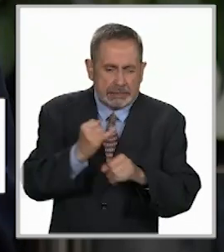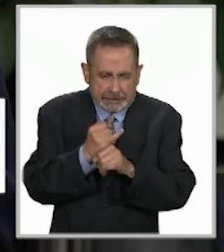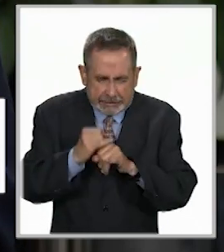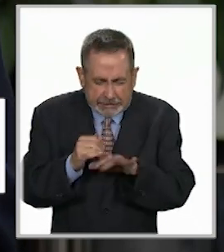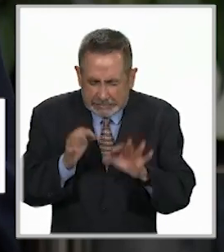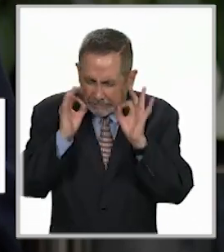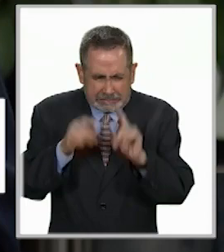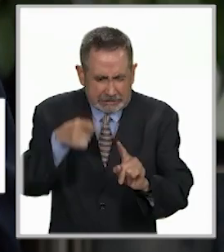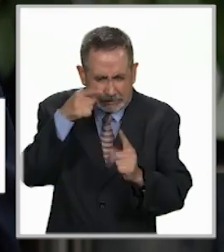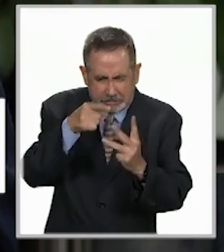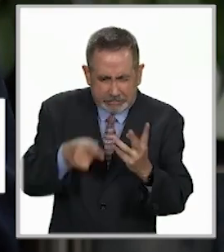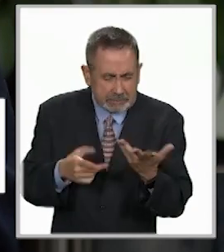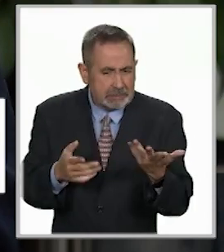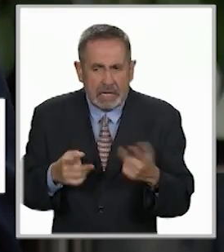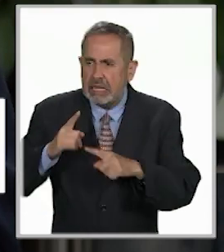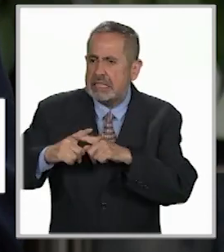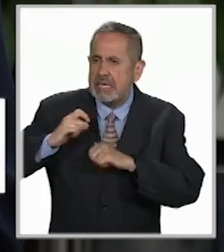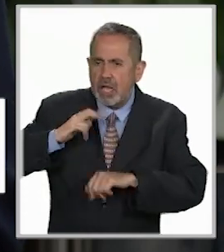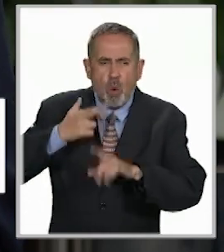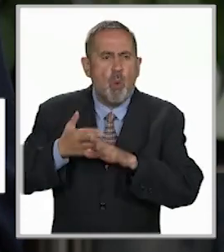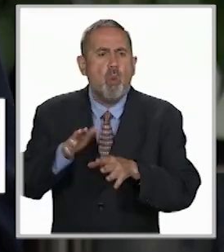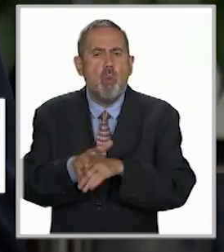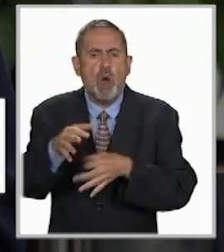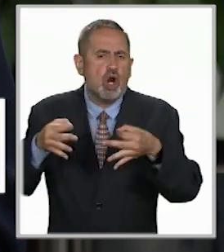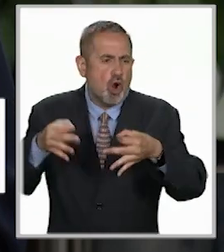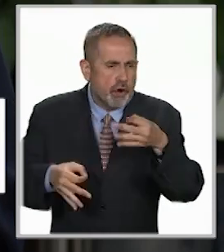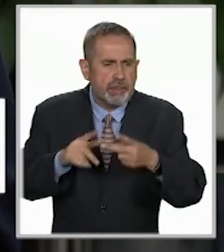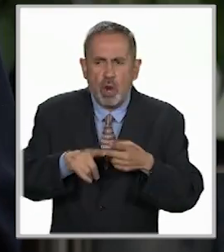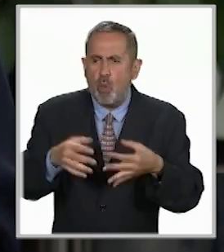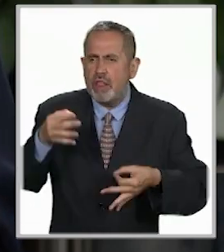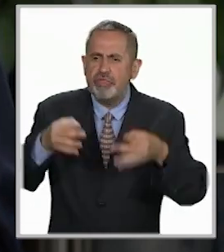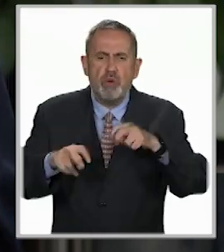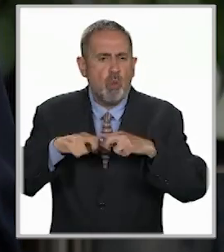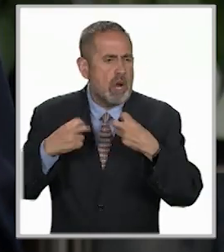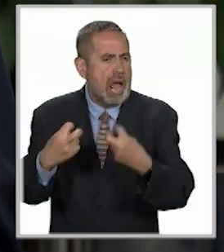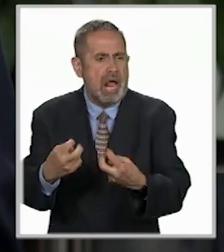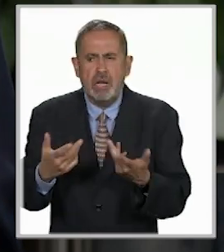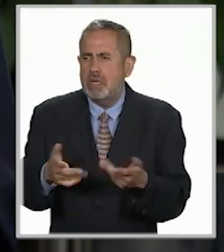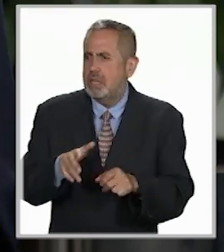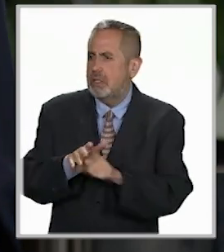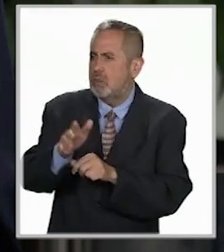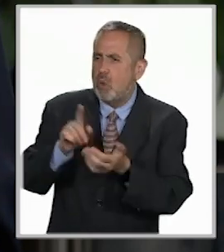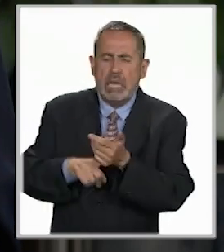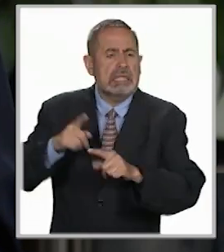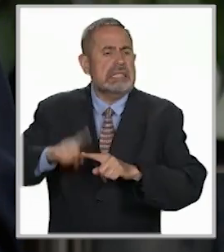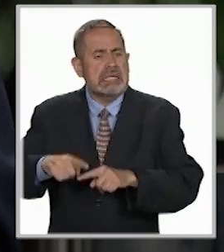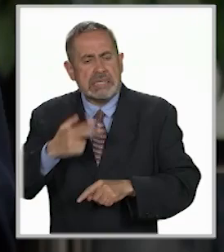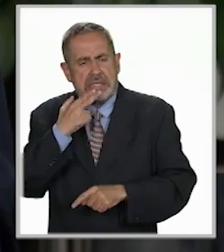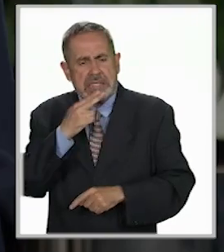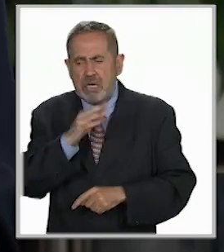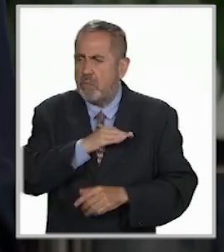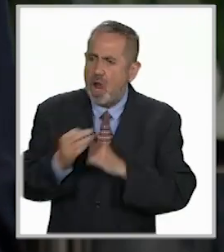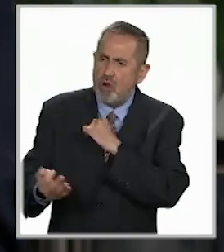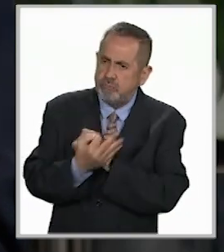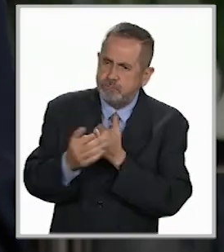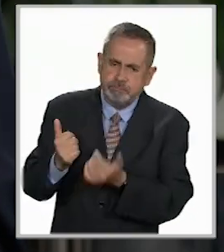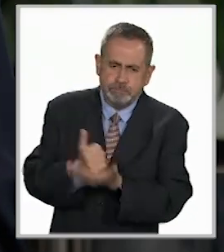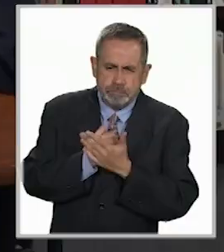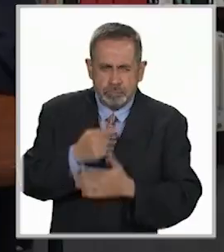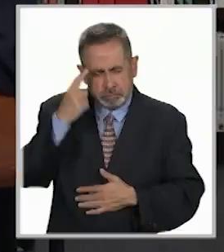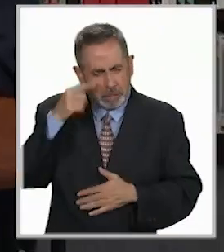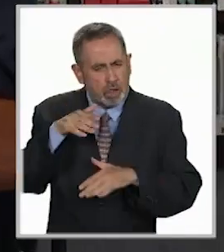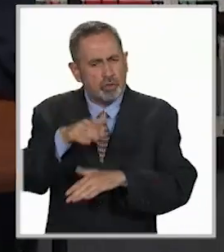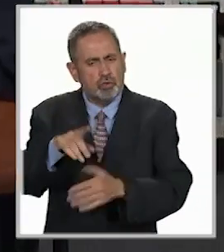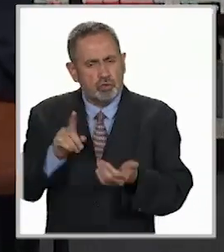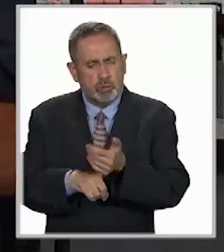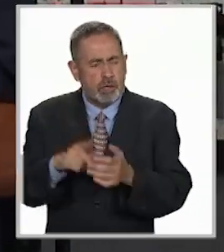conocemos ni siquiera qué órganos, qué cortes, qué tribunales, la labor de quién nos pudiera ser útil a la hora de,